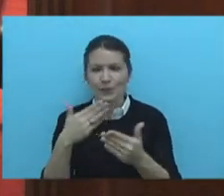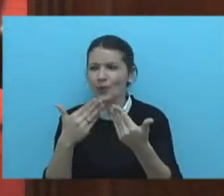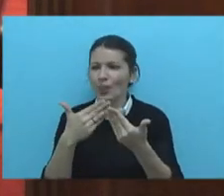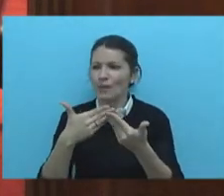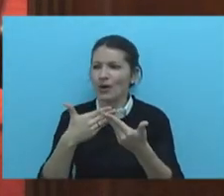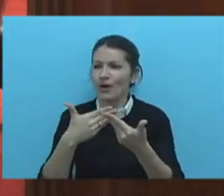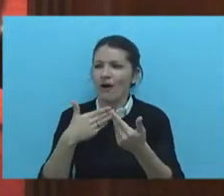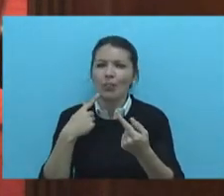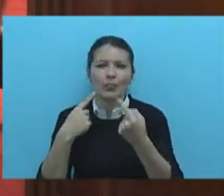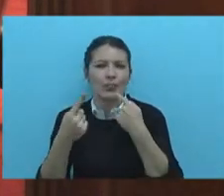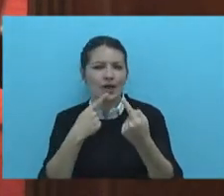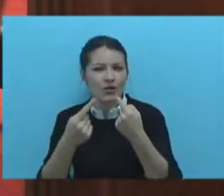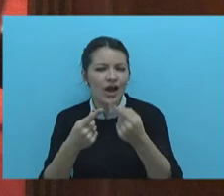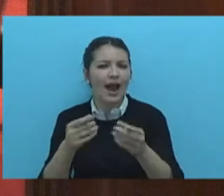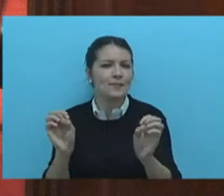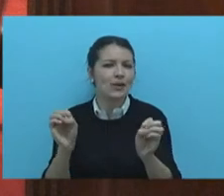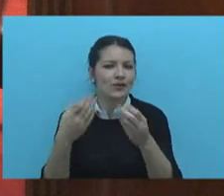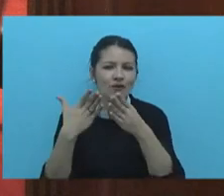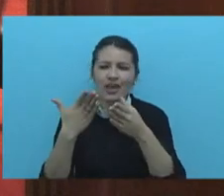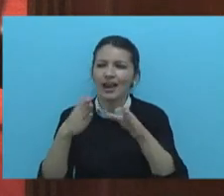que mejoran la convivencia en la escuela.